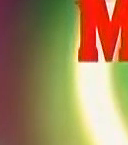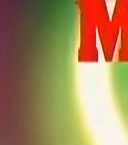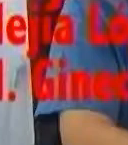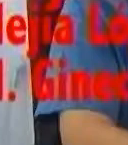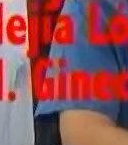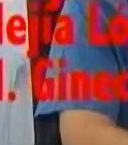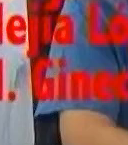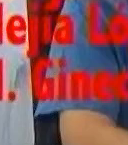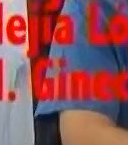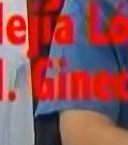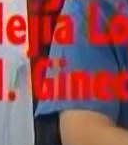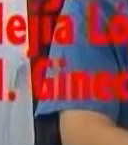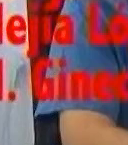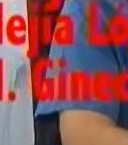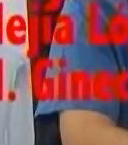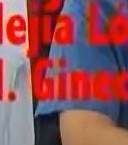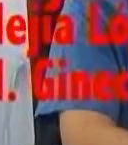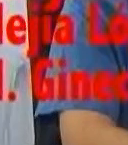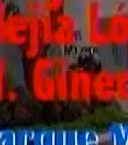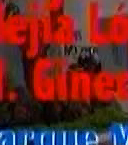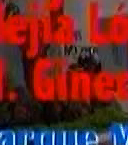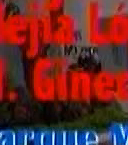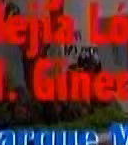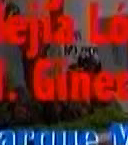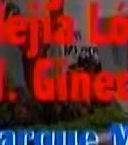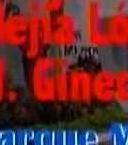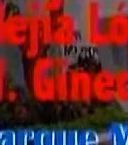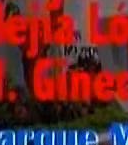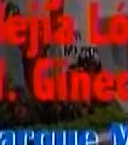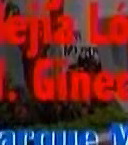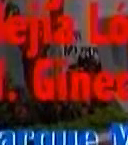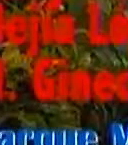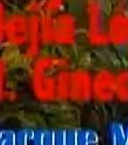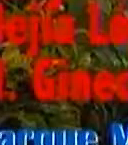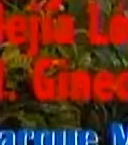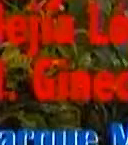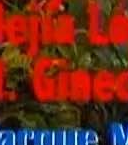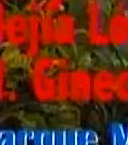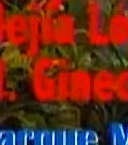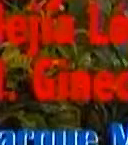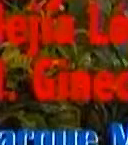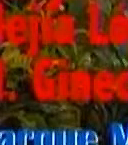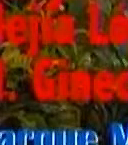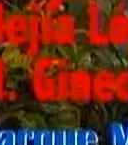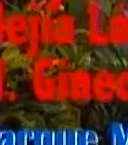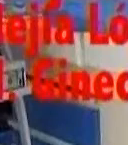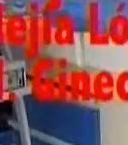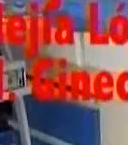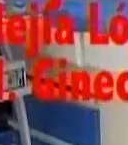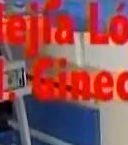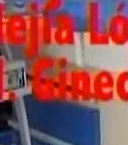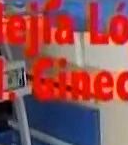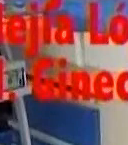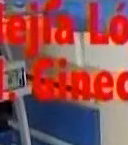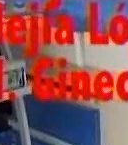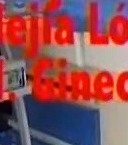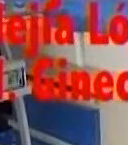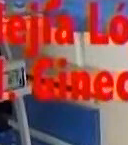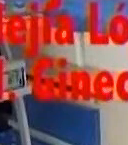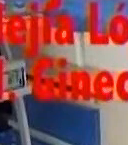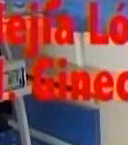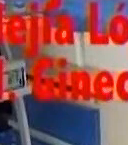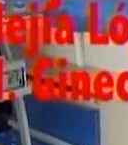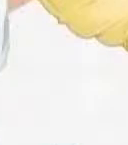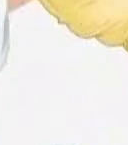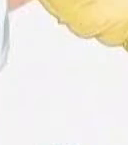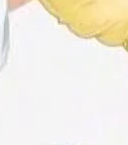883-0299. Y sus protocolos ginecológicos que realiza con el doctor Rojas hacen la diferencia en prevención, detectando cientos de casos